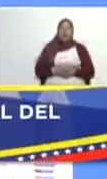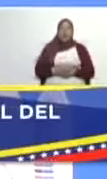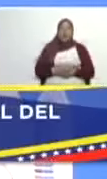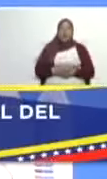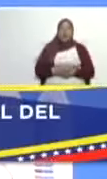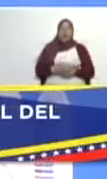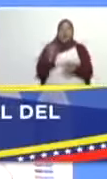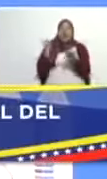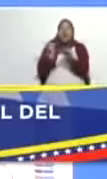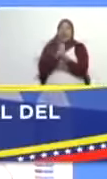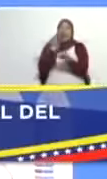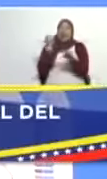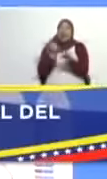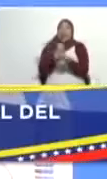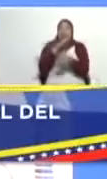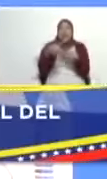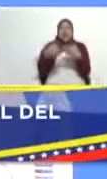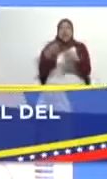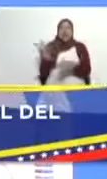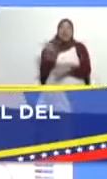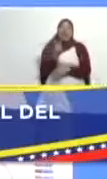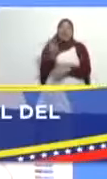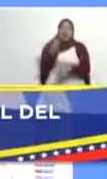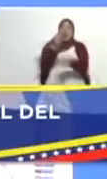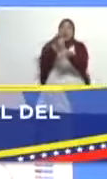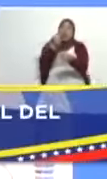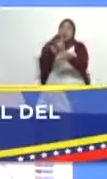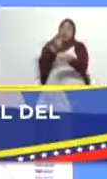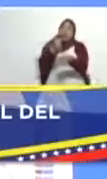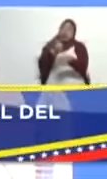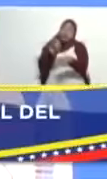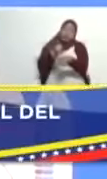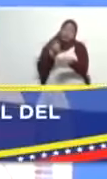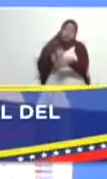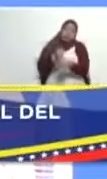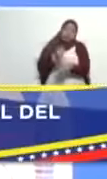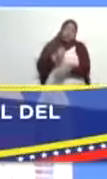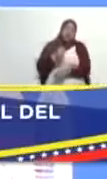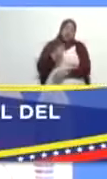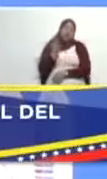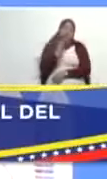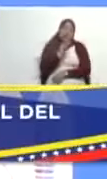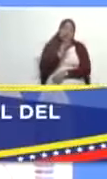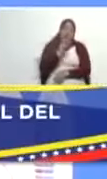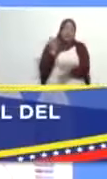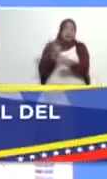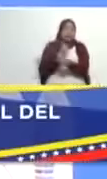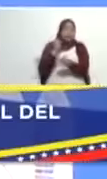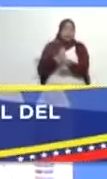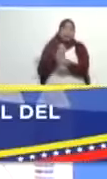a los trabajadores del país. Se ha trabajado bastante para